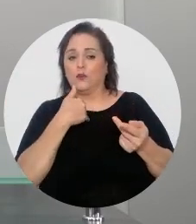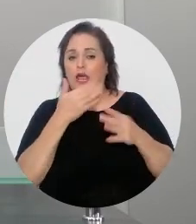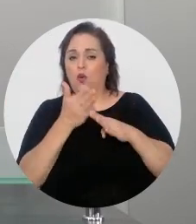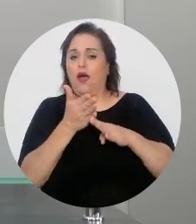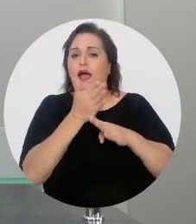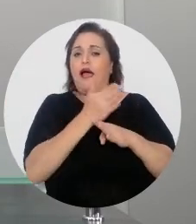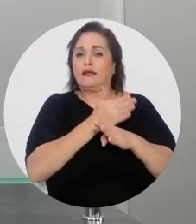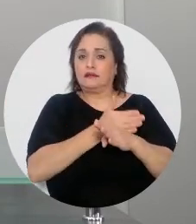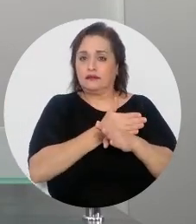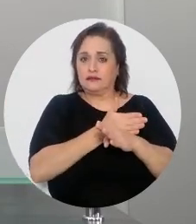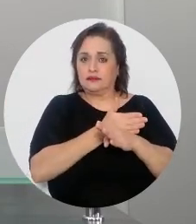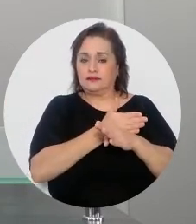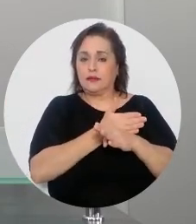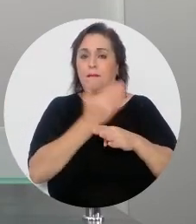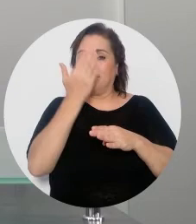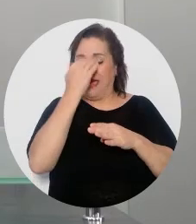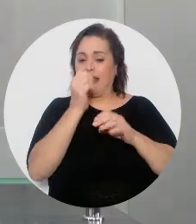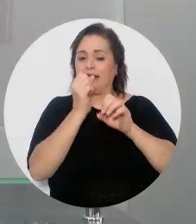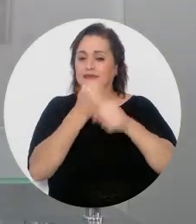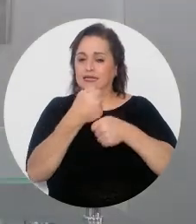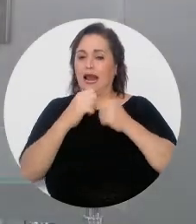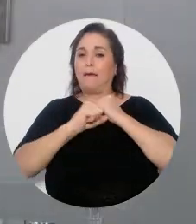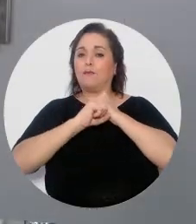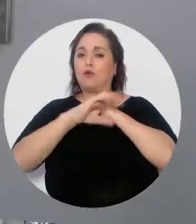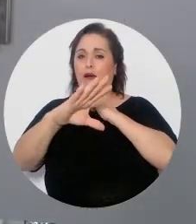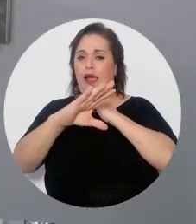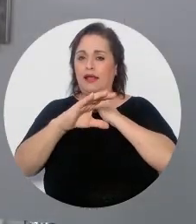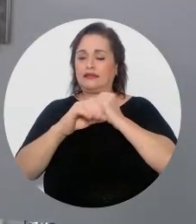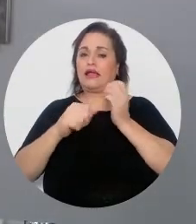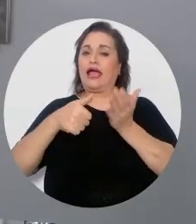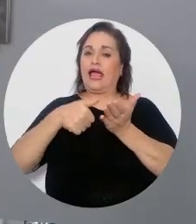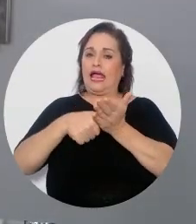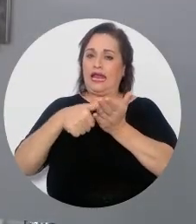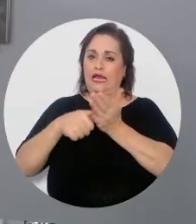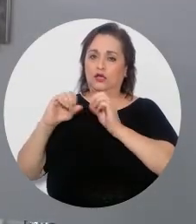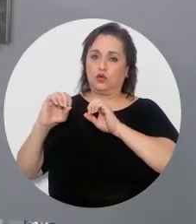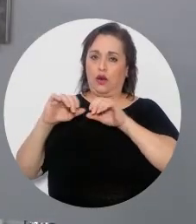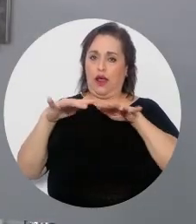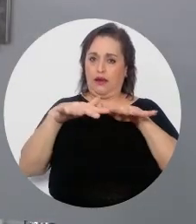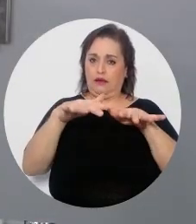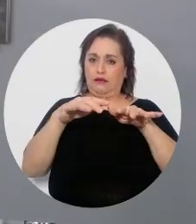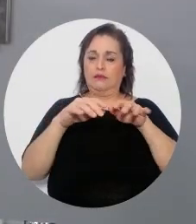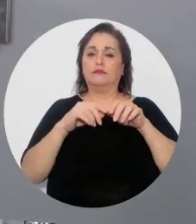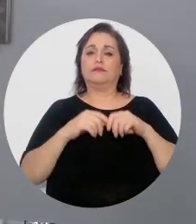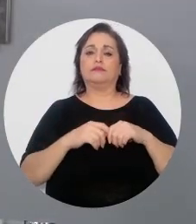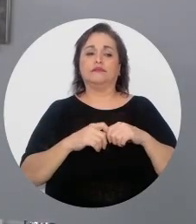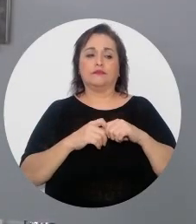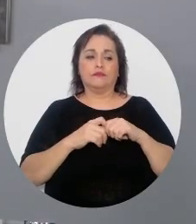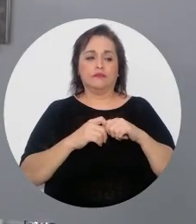políticos incurrieron al pautar la propaganda electoral.